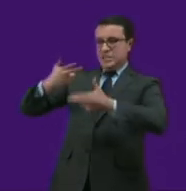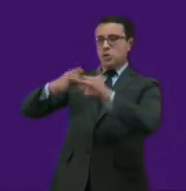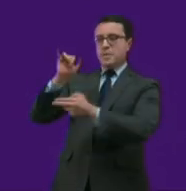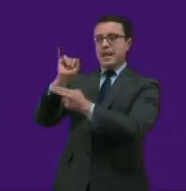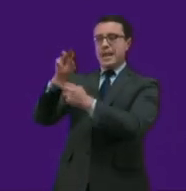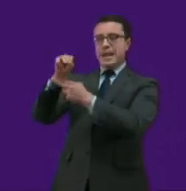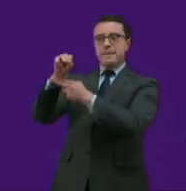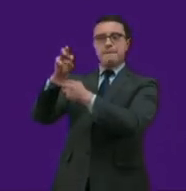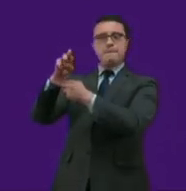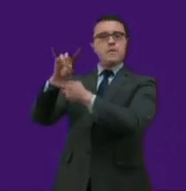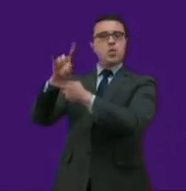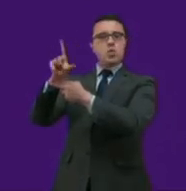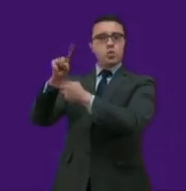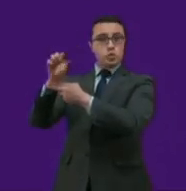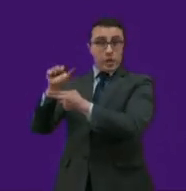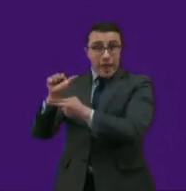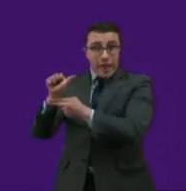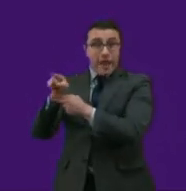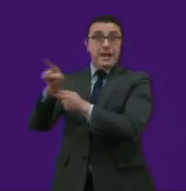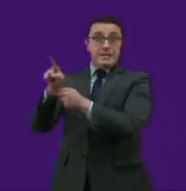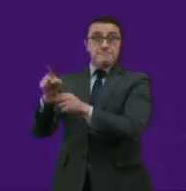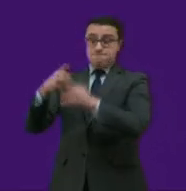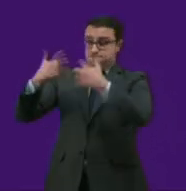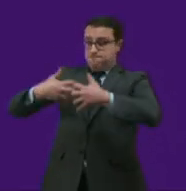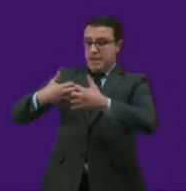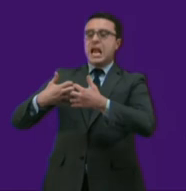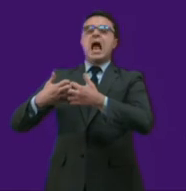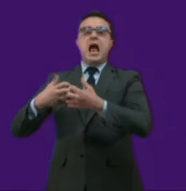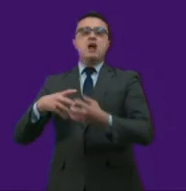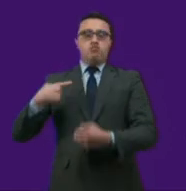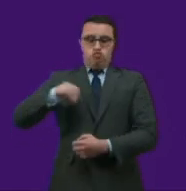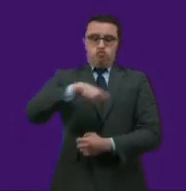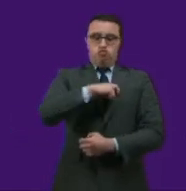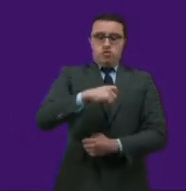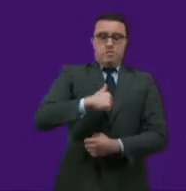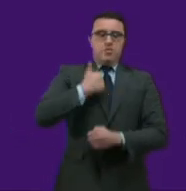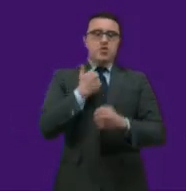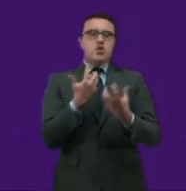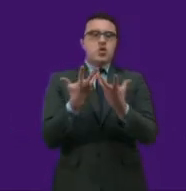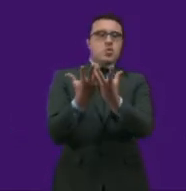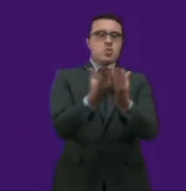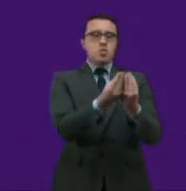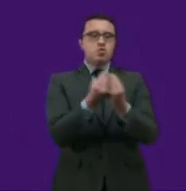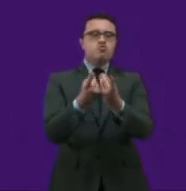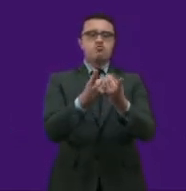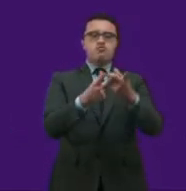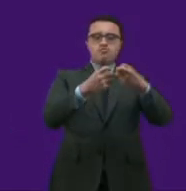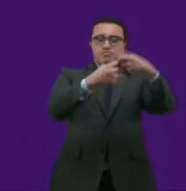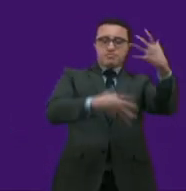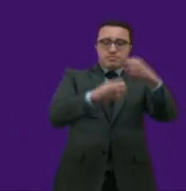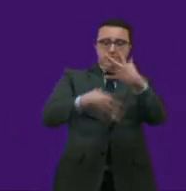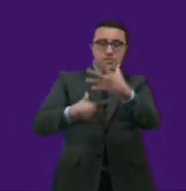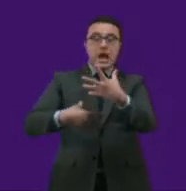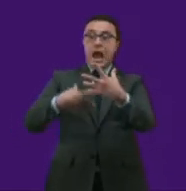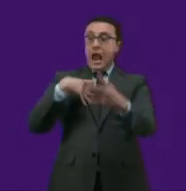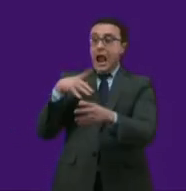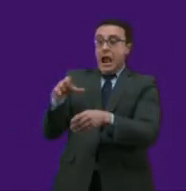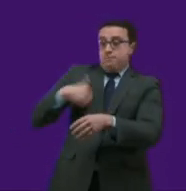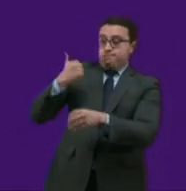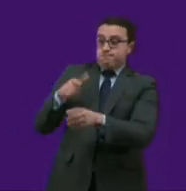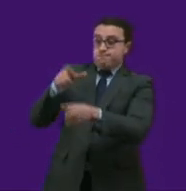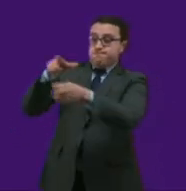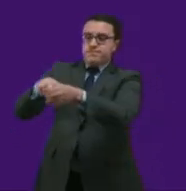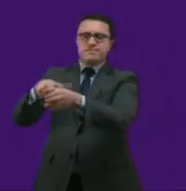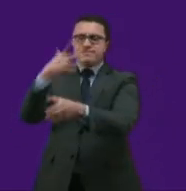que tenemos que aprovechar todos los que estamos en el mundo del emprendimiento, porque no solo tiene programas valiosos, sino que además tiene las puertas abiertas